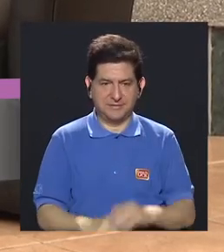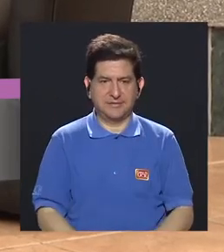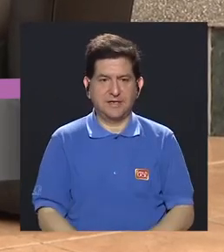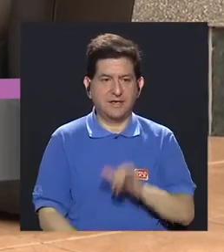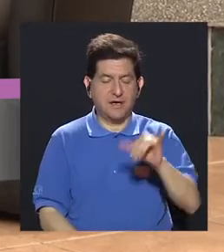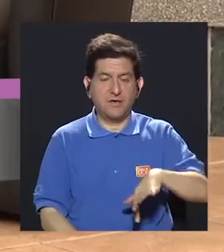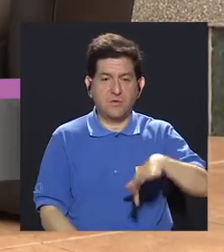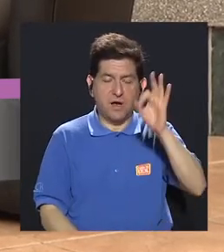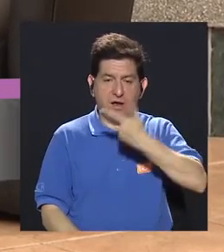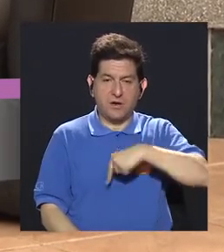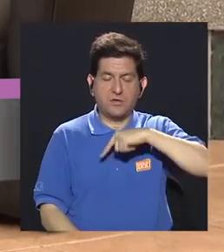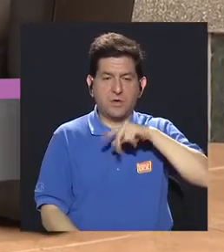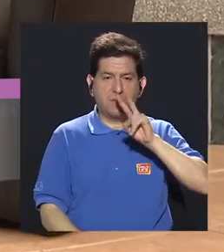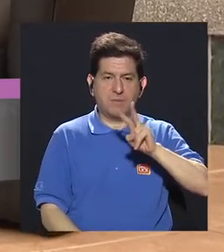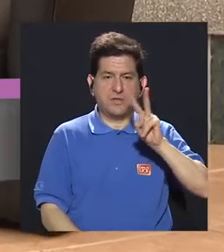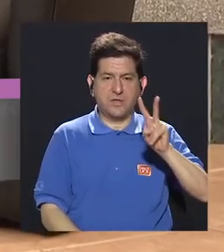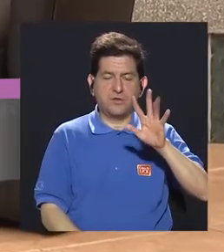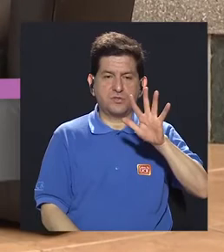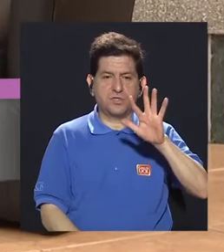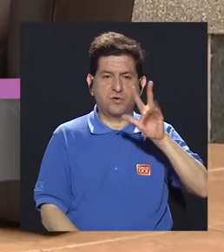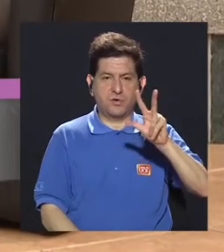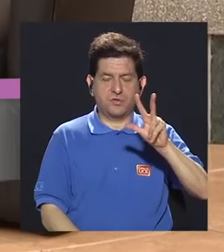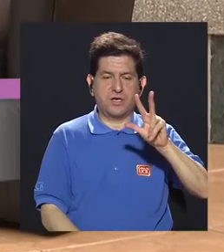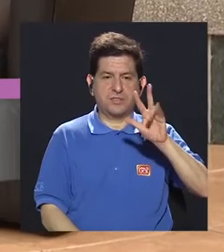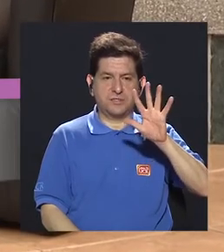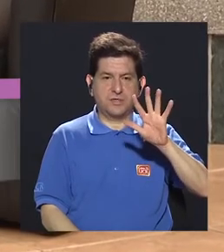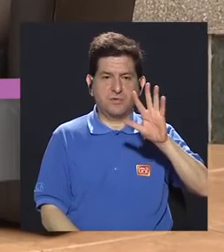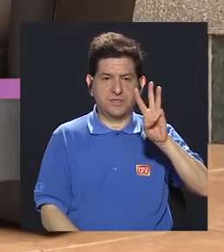También nos pueden localizar al